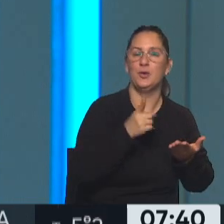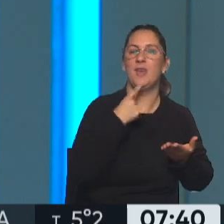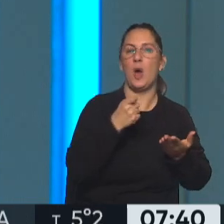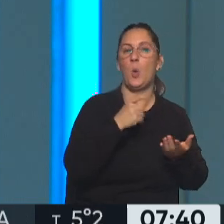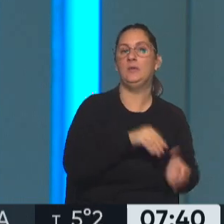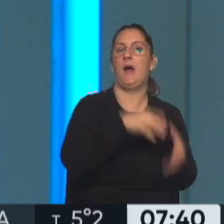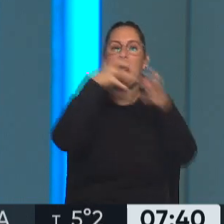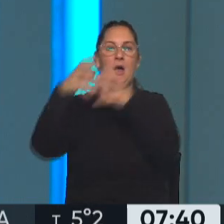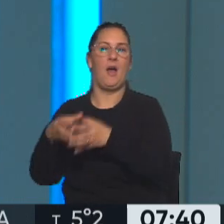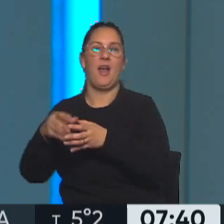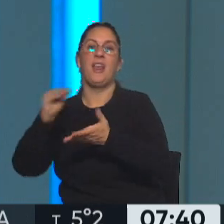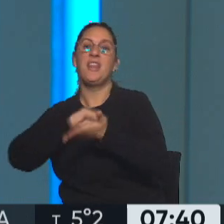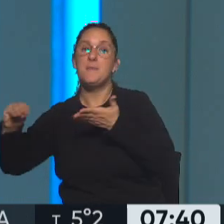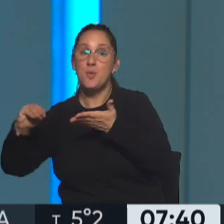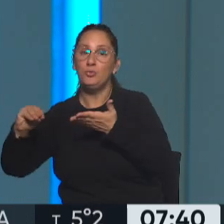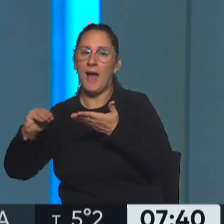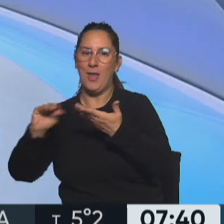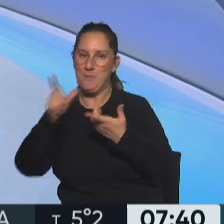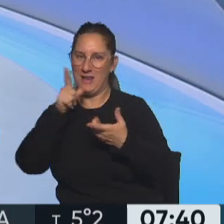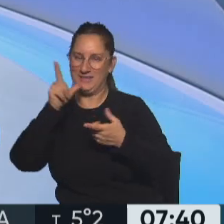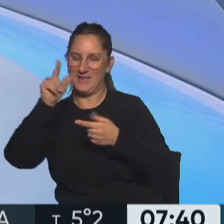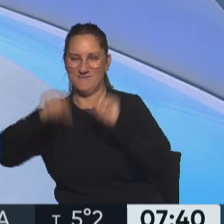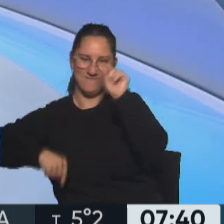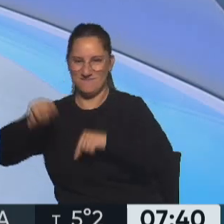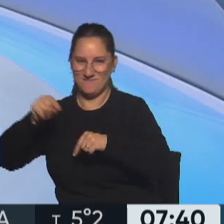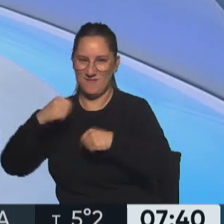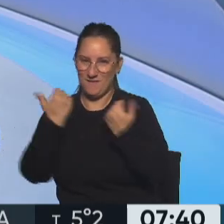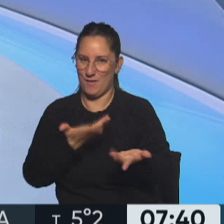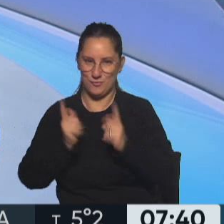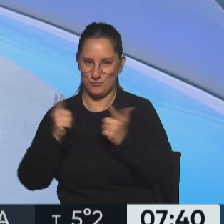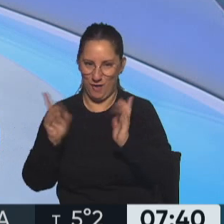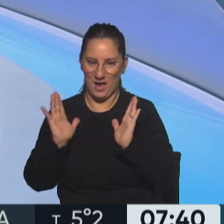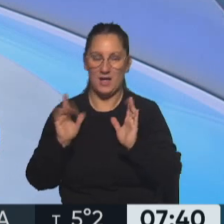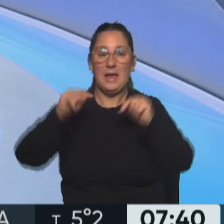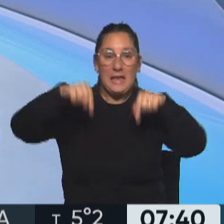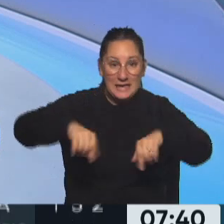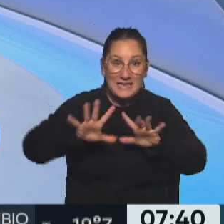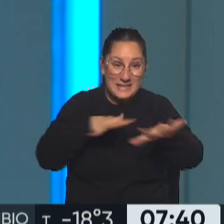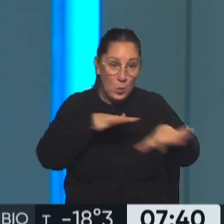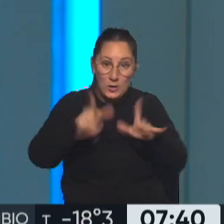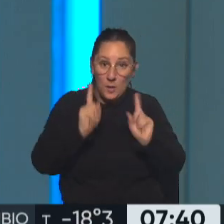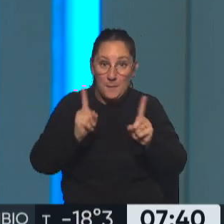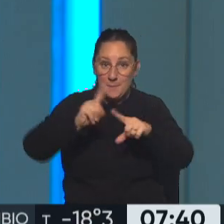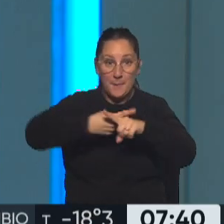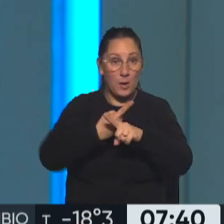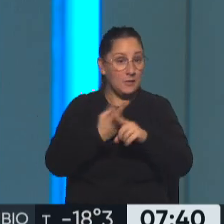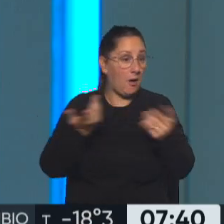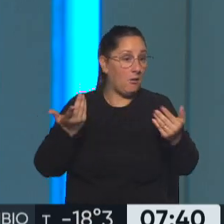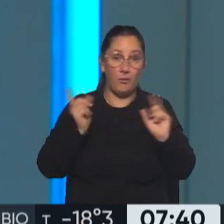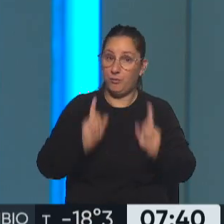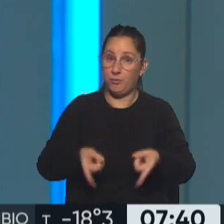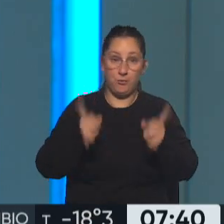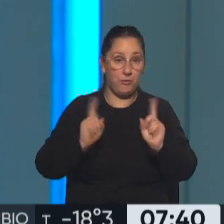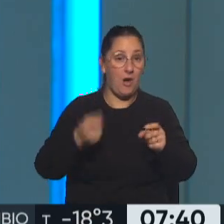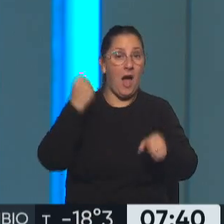al momento de reunir voluntades en la Cámara de Diputados. Sí, es cierto que este escenario político es el que va a permanecer